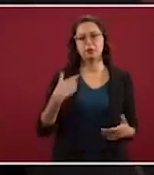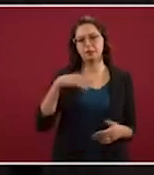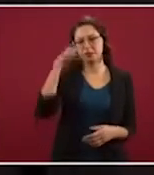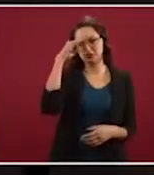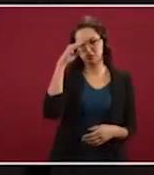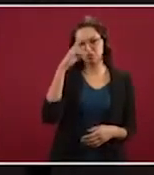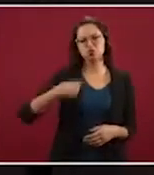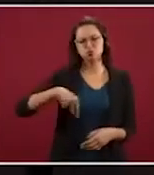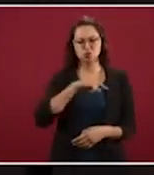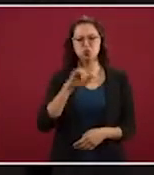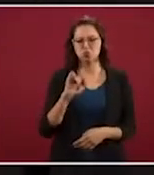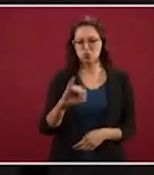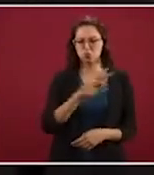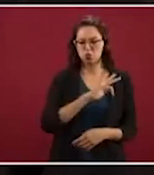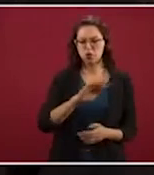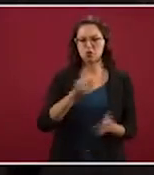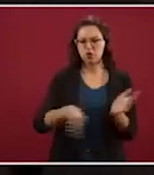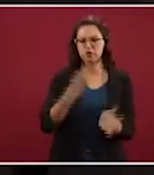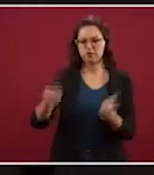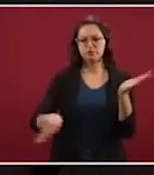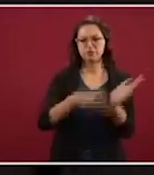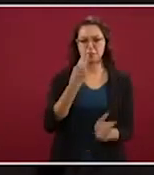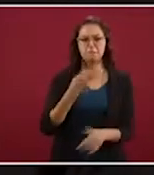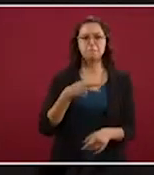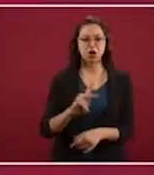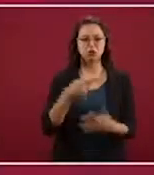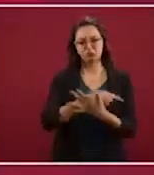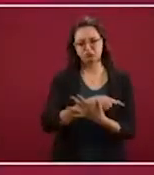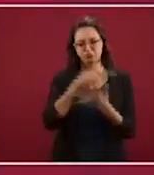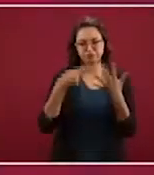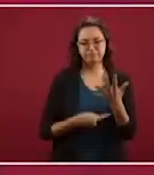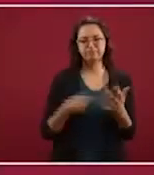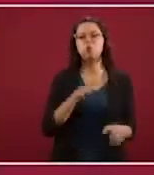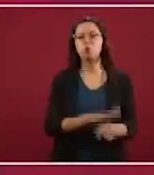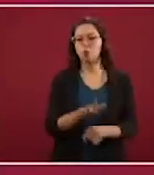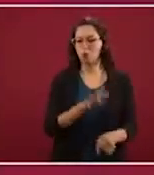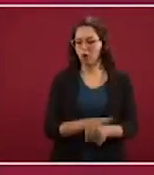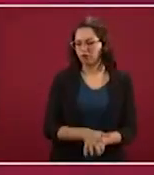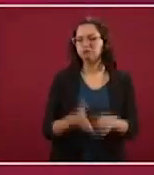ratificar el tratado. Ya se